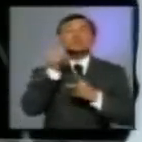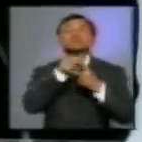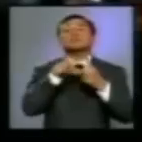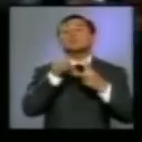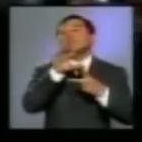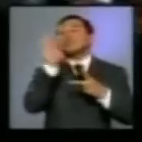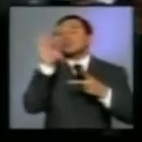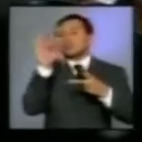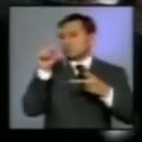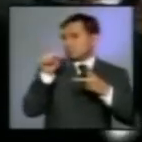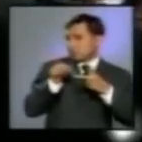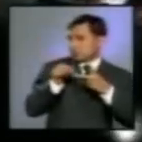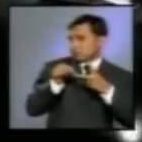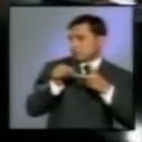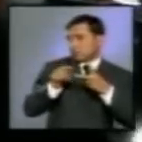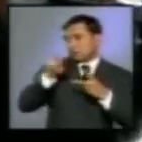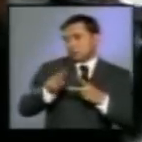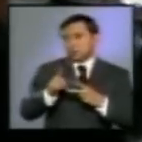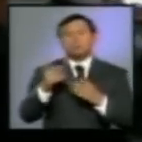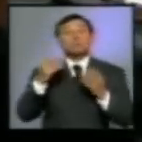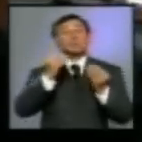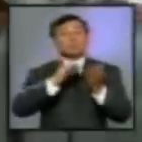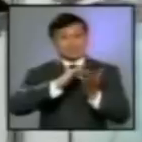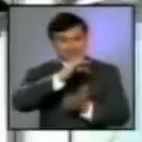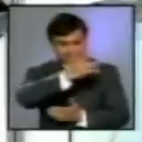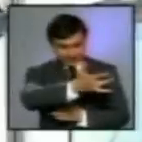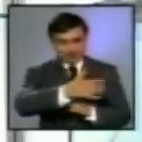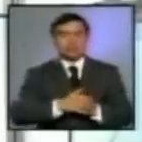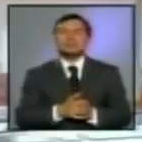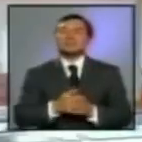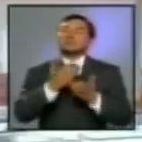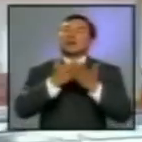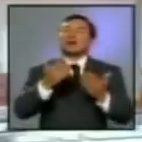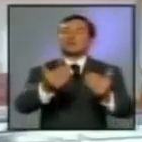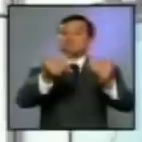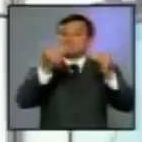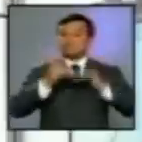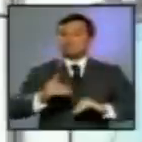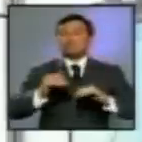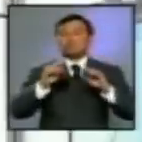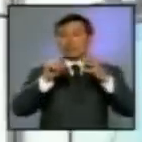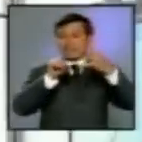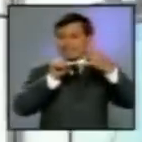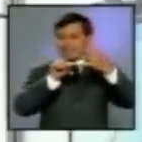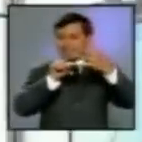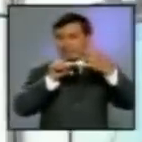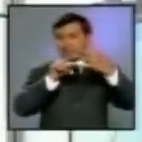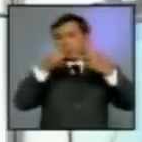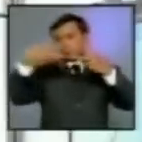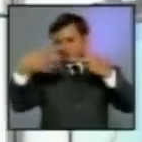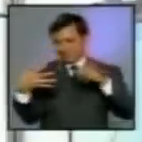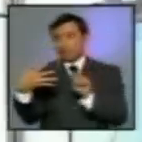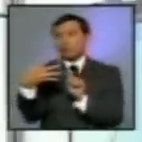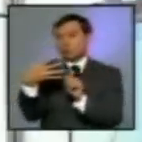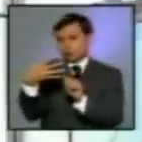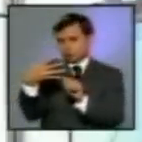efectiva. Muchas gracias. Muchas gracias. Y vamos al cuarto subtema, que es combate al